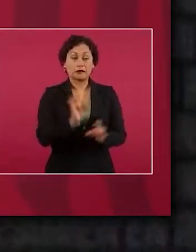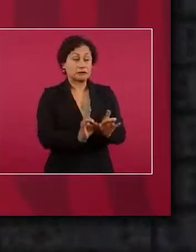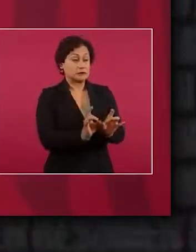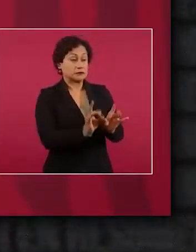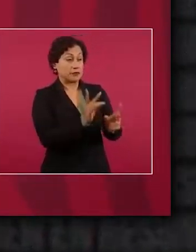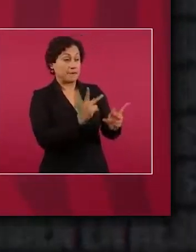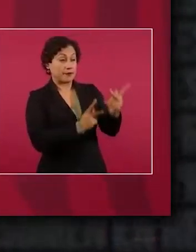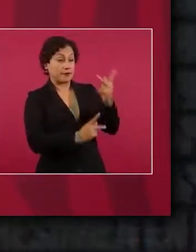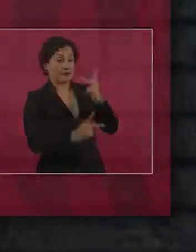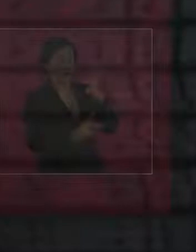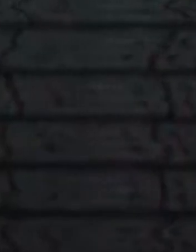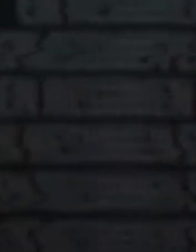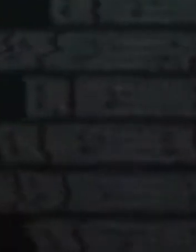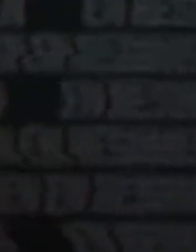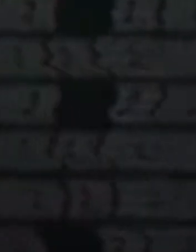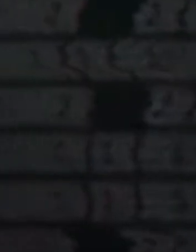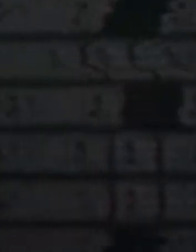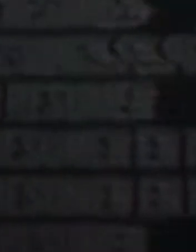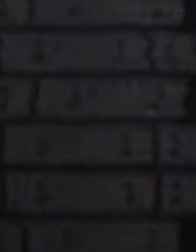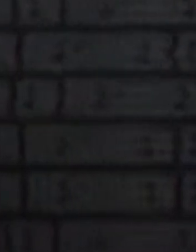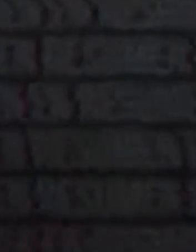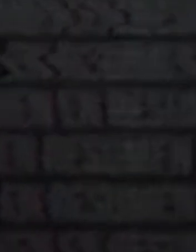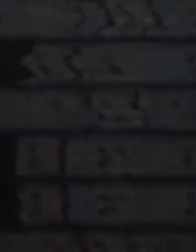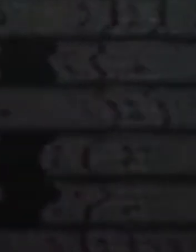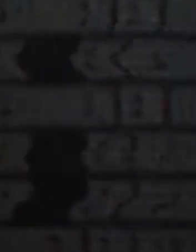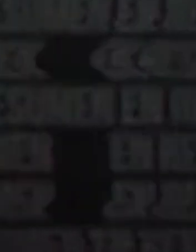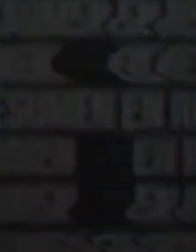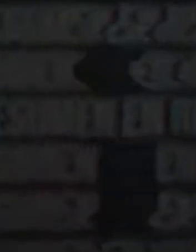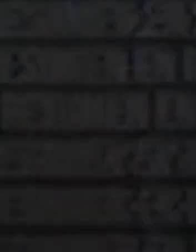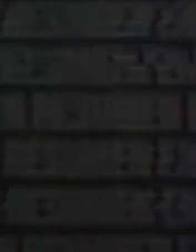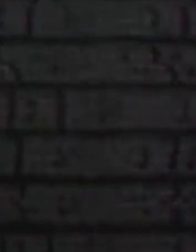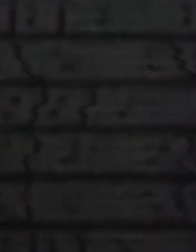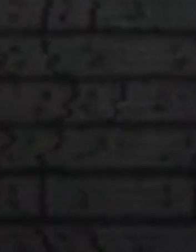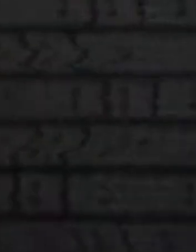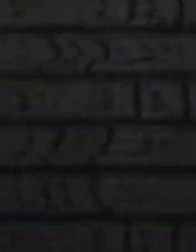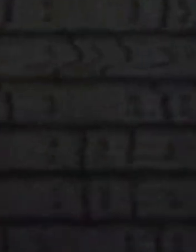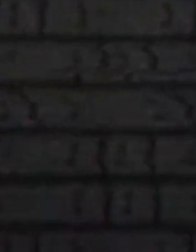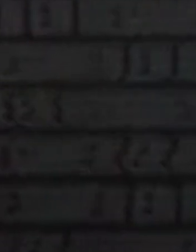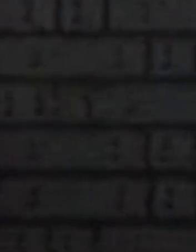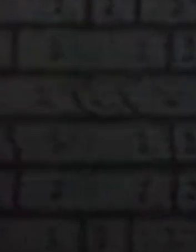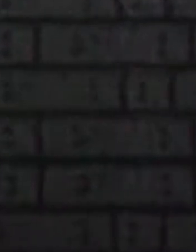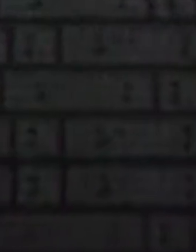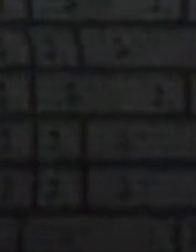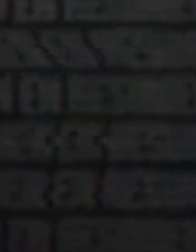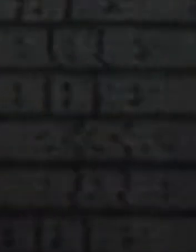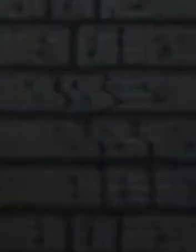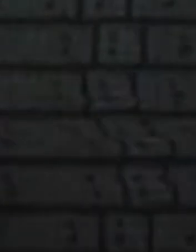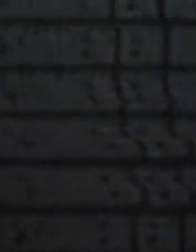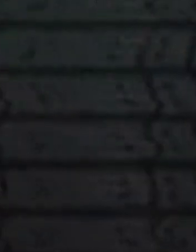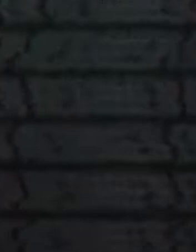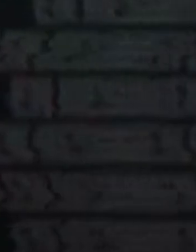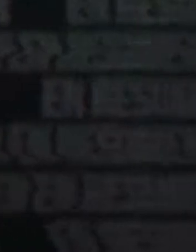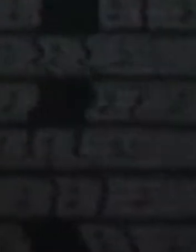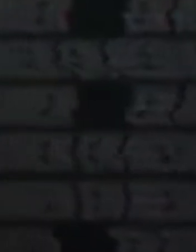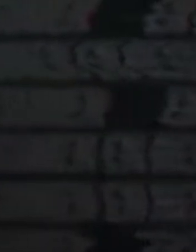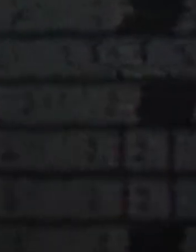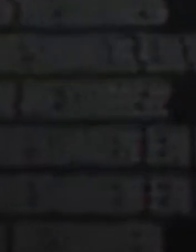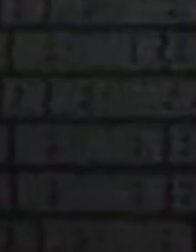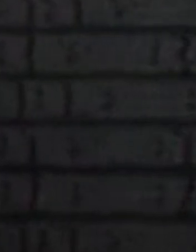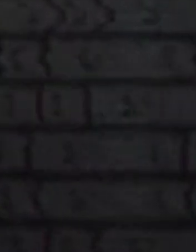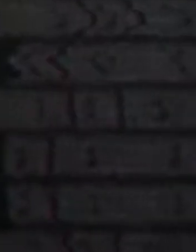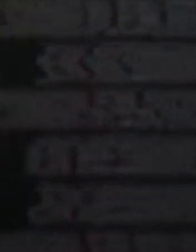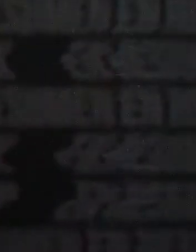Tú eres el responsable. La línea RTP, que había estado buscando adquirir nuevas unidades mucho más funcionales, ya